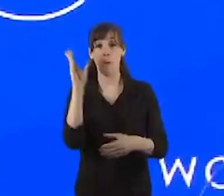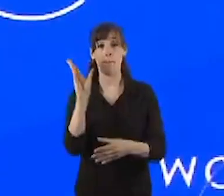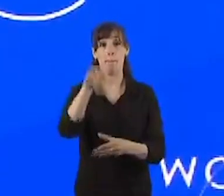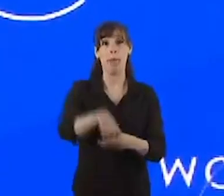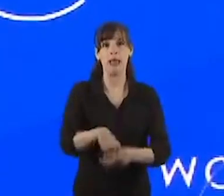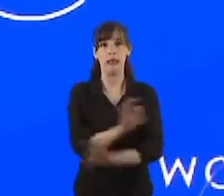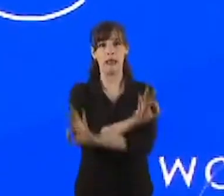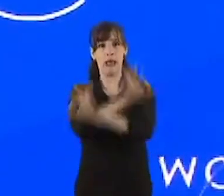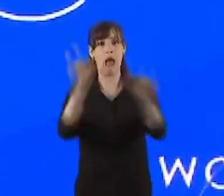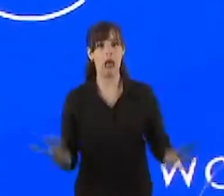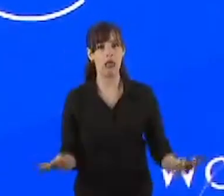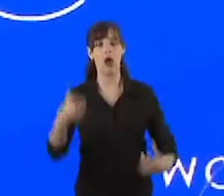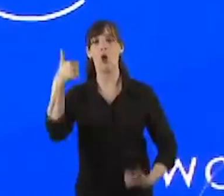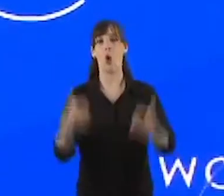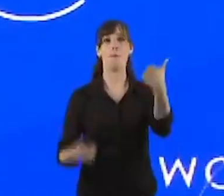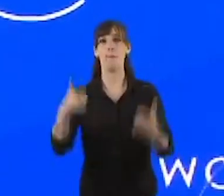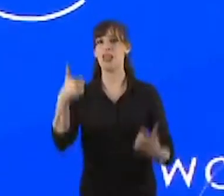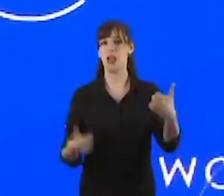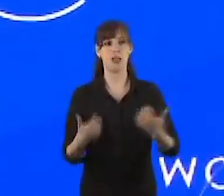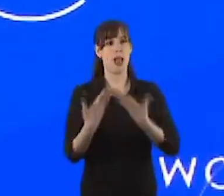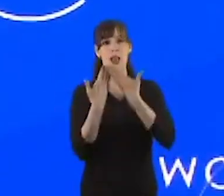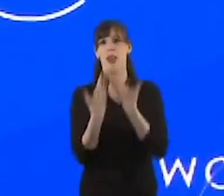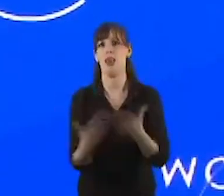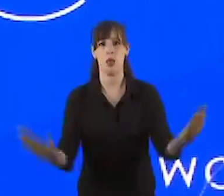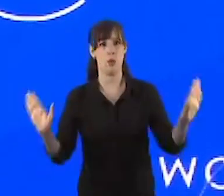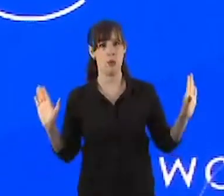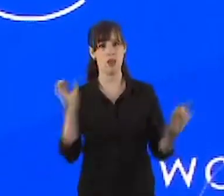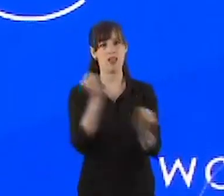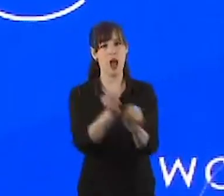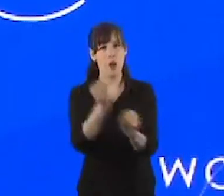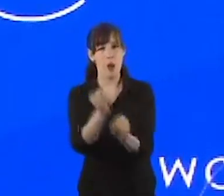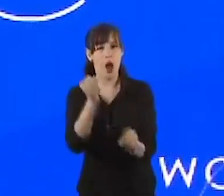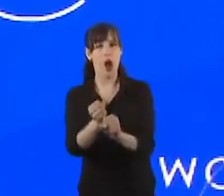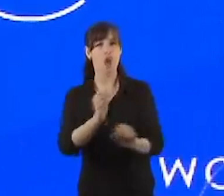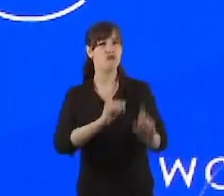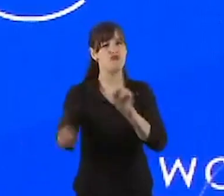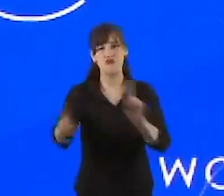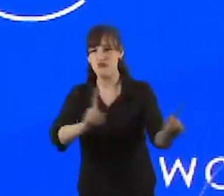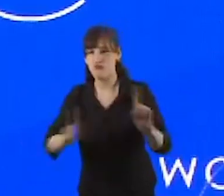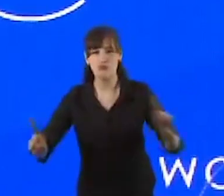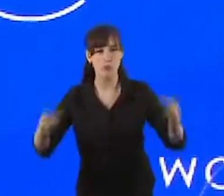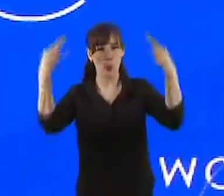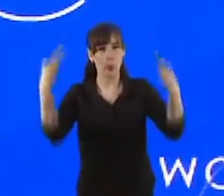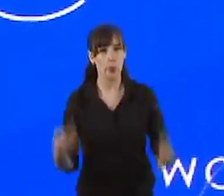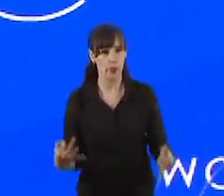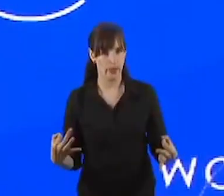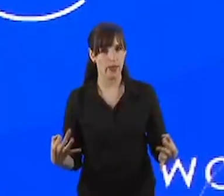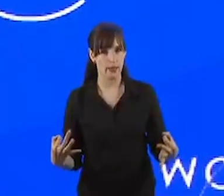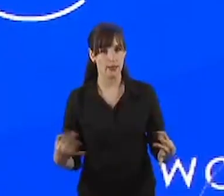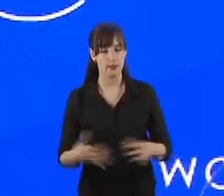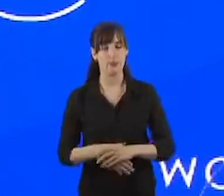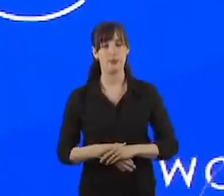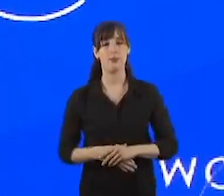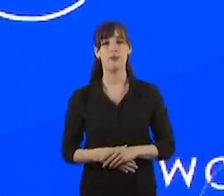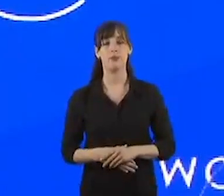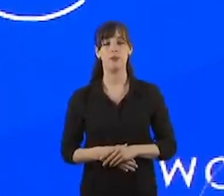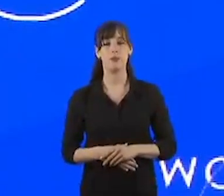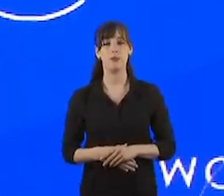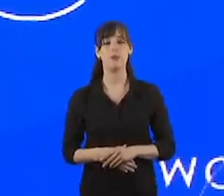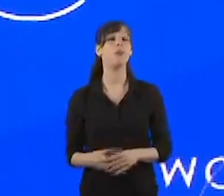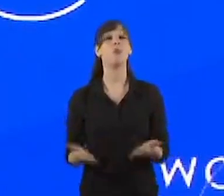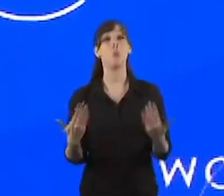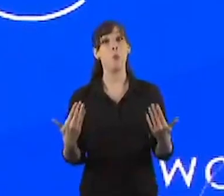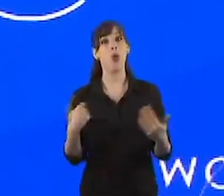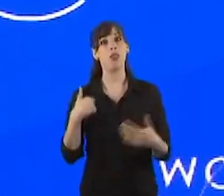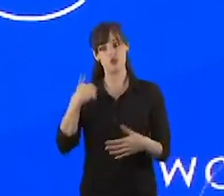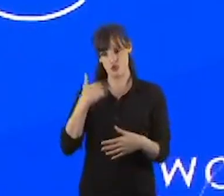libre competencia, la división del trabajo y la cooperación social, donde solo se puede ser exitoso sirviendo al prójimo